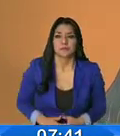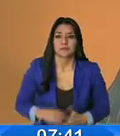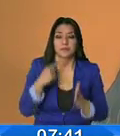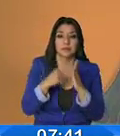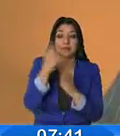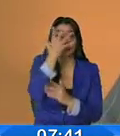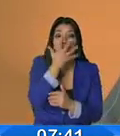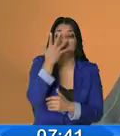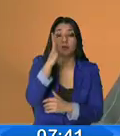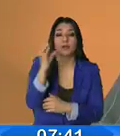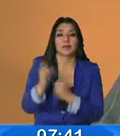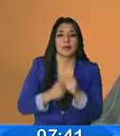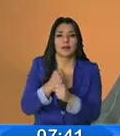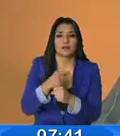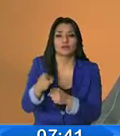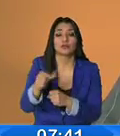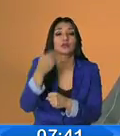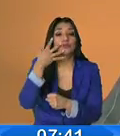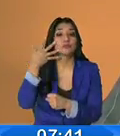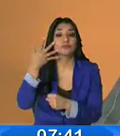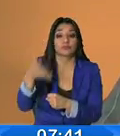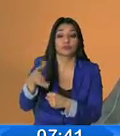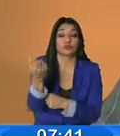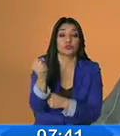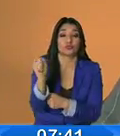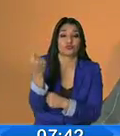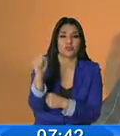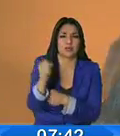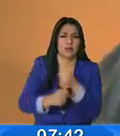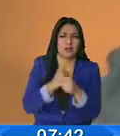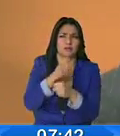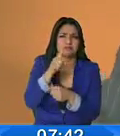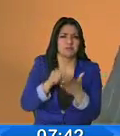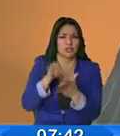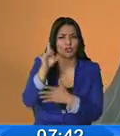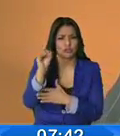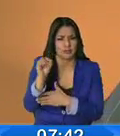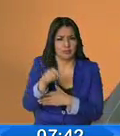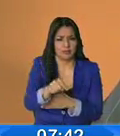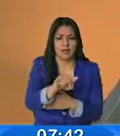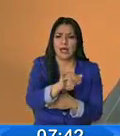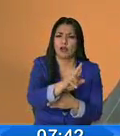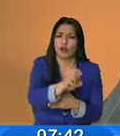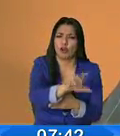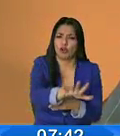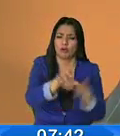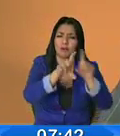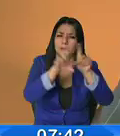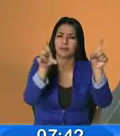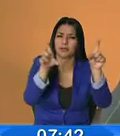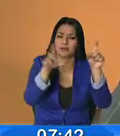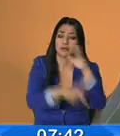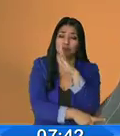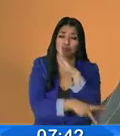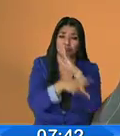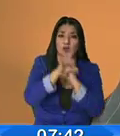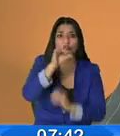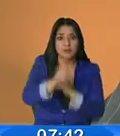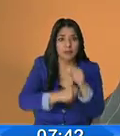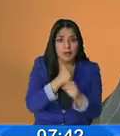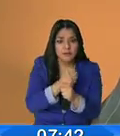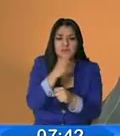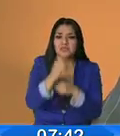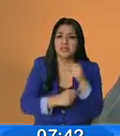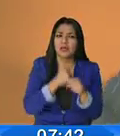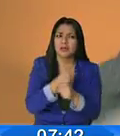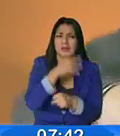está en 40 años. Chuchufín se construyó a fines de los 80. El de Anglo es una empresa, esa refinería tiene 80 años, 90